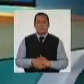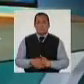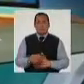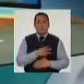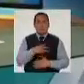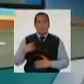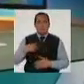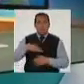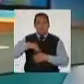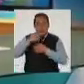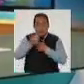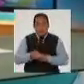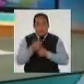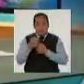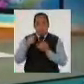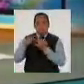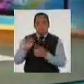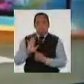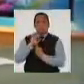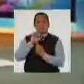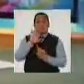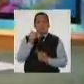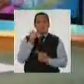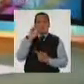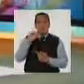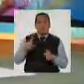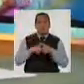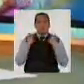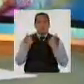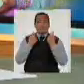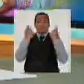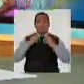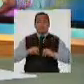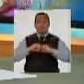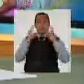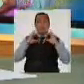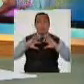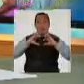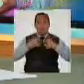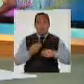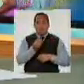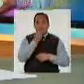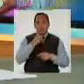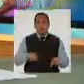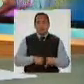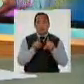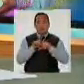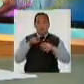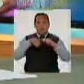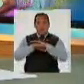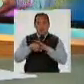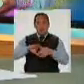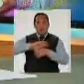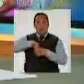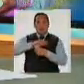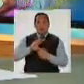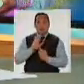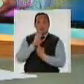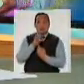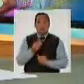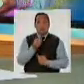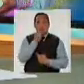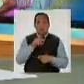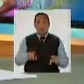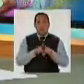El ministro de Agricultura y representantes de la FAO encabezaron la ceremonia por el Día Mundial de la Alimentación. En las instalaciones de la Feria Expo Alimentaria,